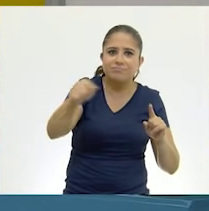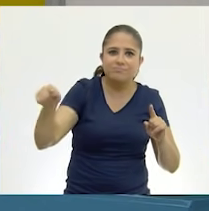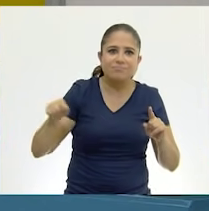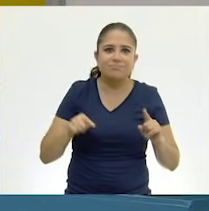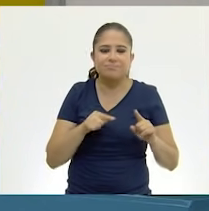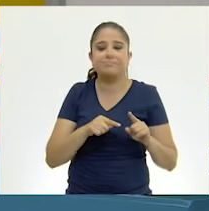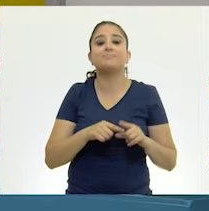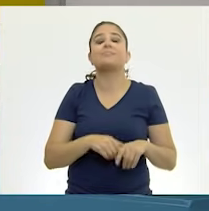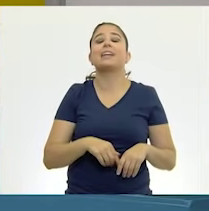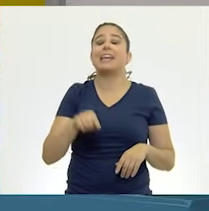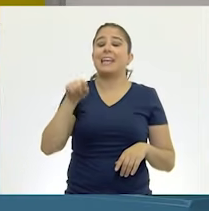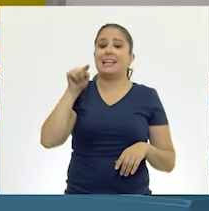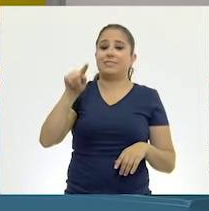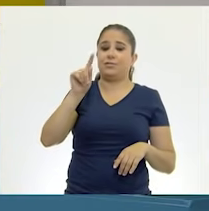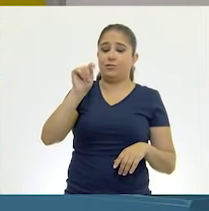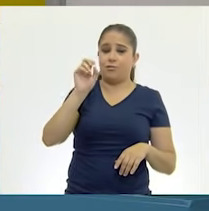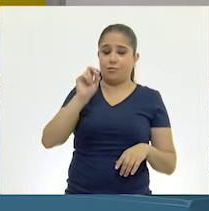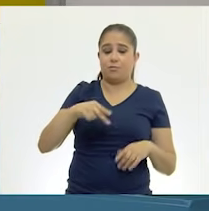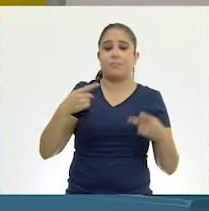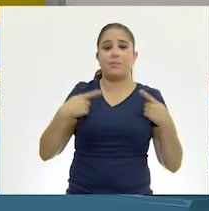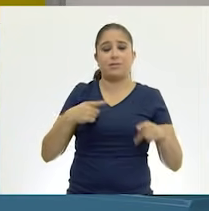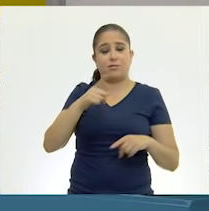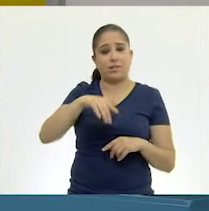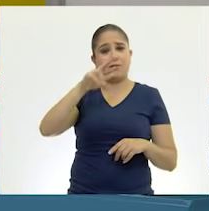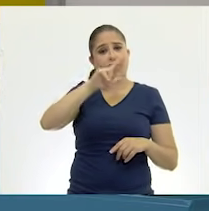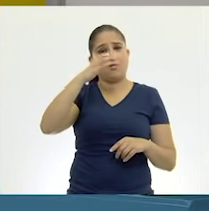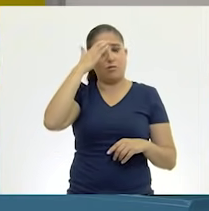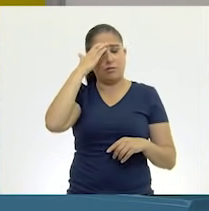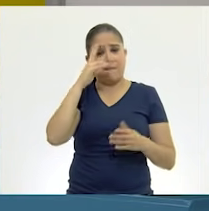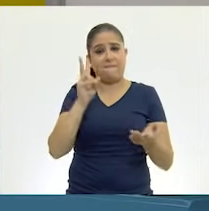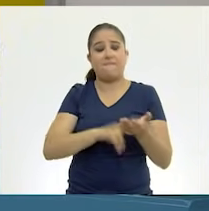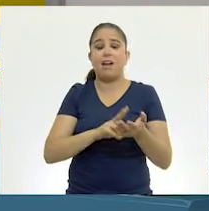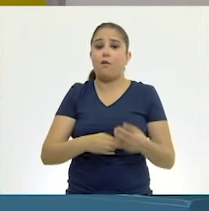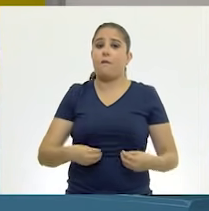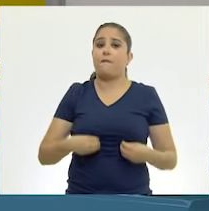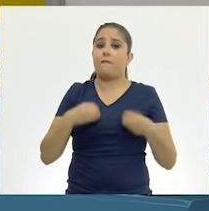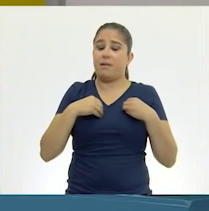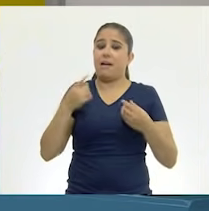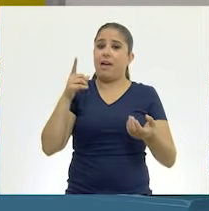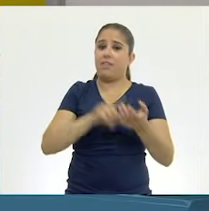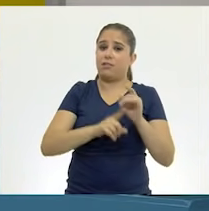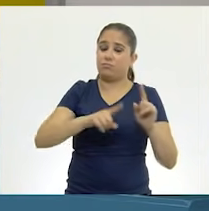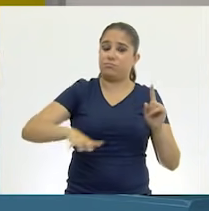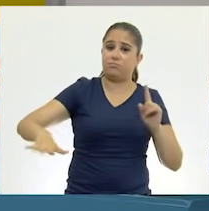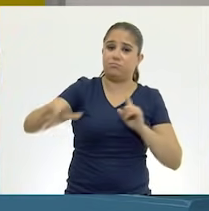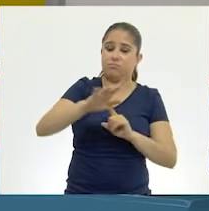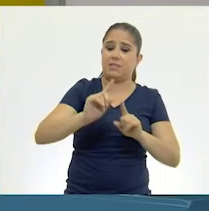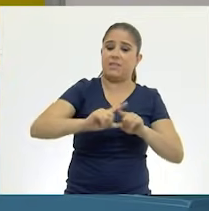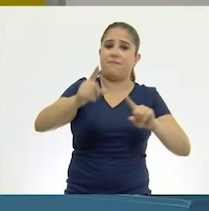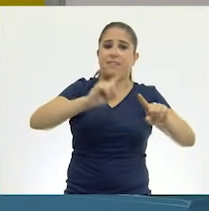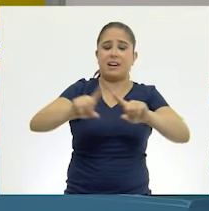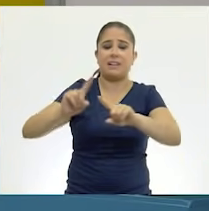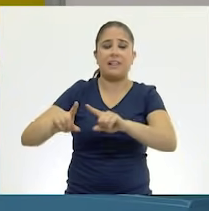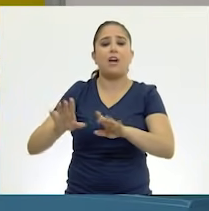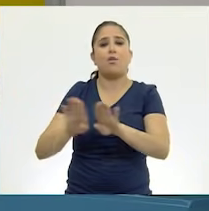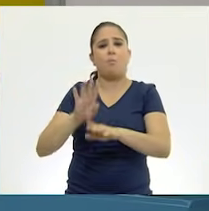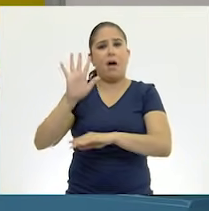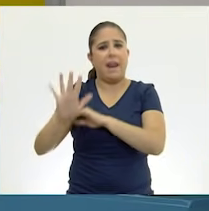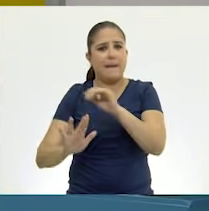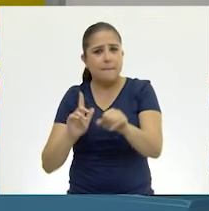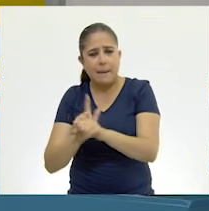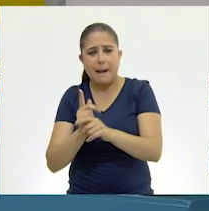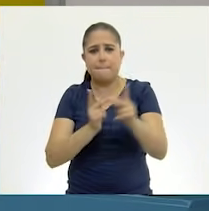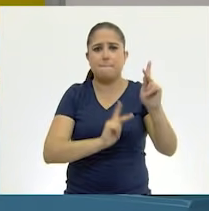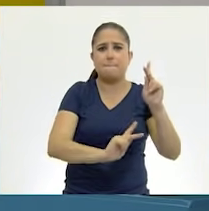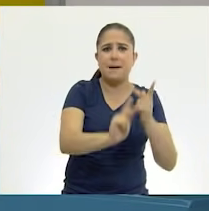es, Don. Los seres humanos reconocemos el valor de la vida de organismos distintos a nosotros, como los animales, las